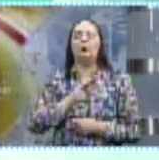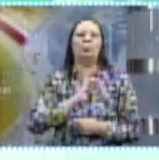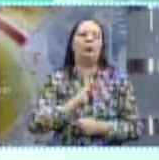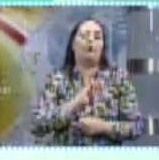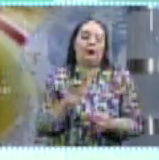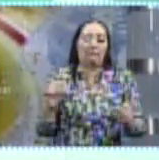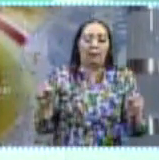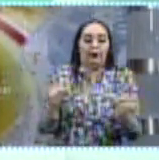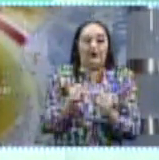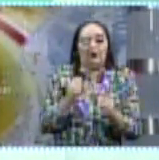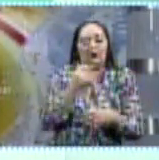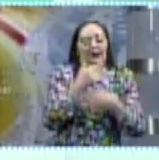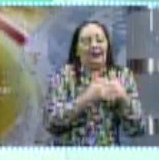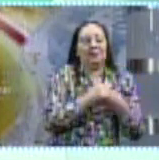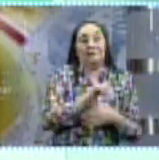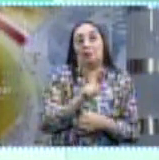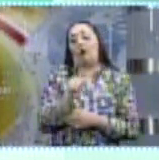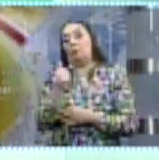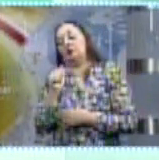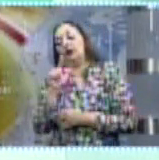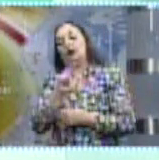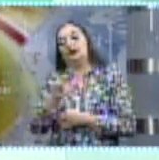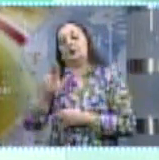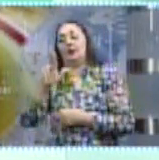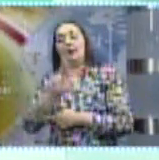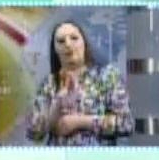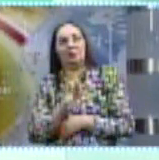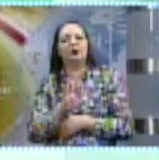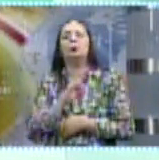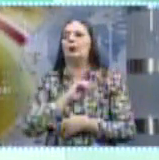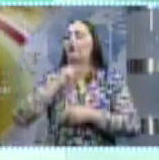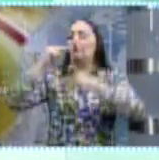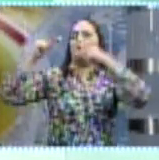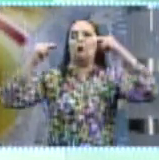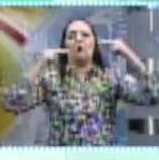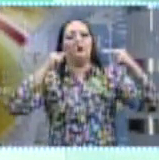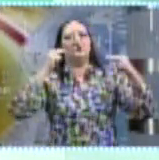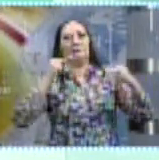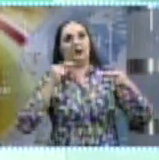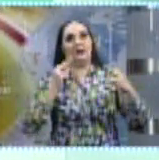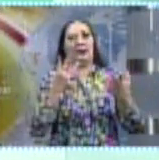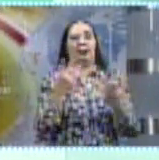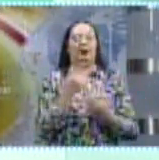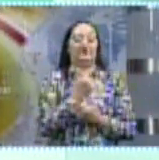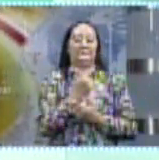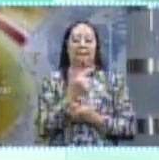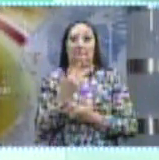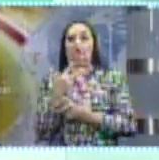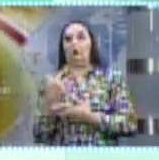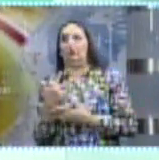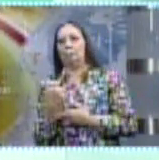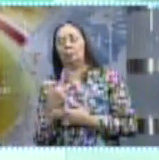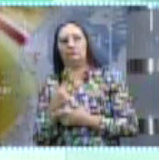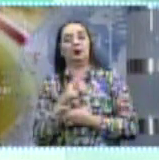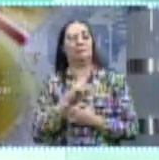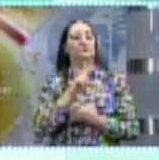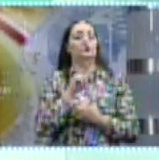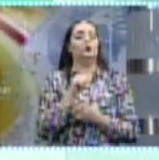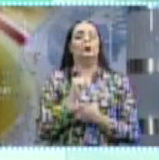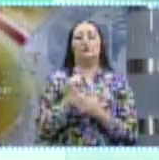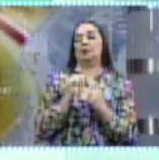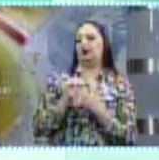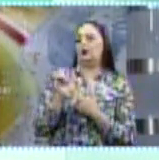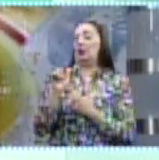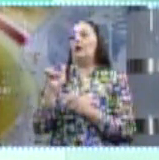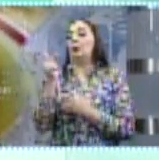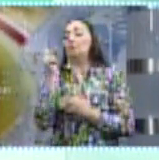moderadamente frío 15 con 11 lunes y martes con nubosidad variable ve a las mínimas 7 a 8 grados y máxima solamente en los